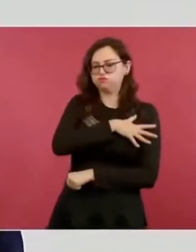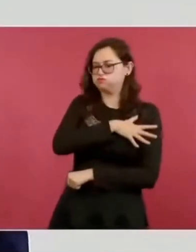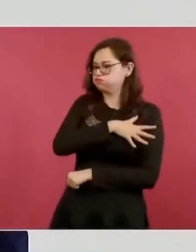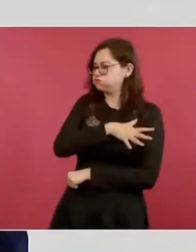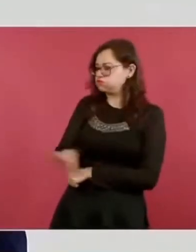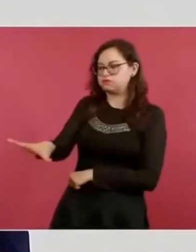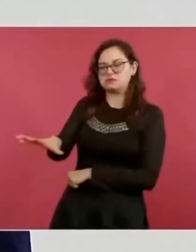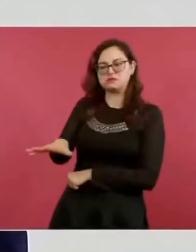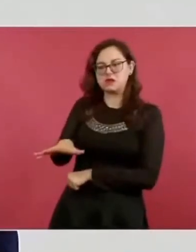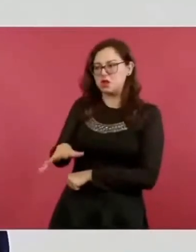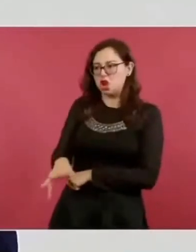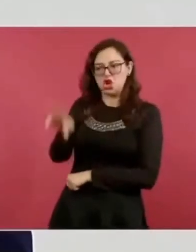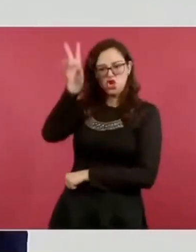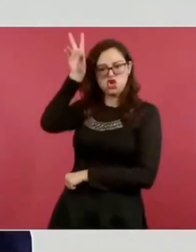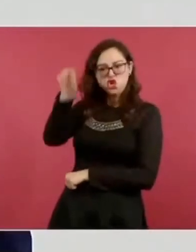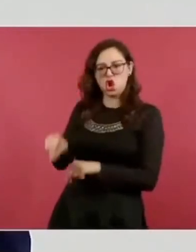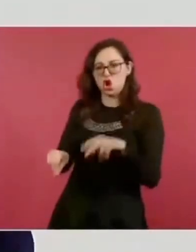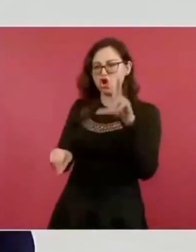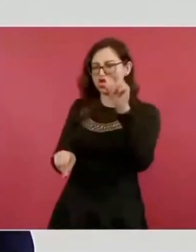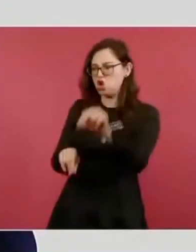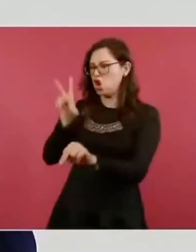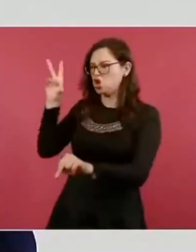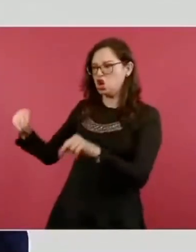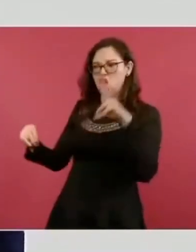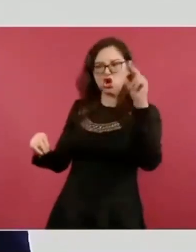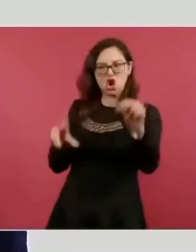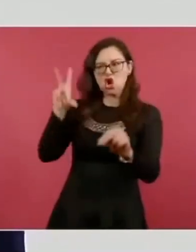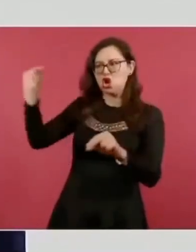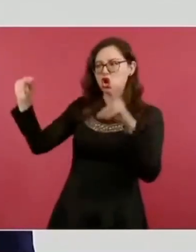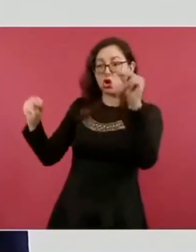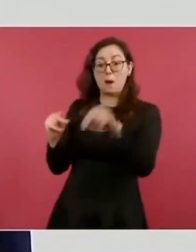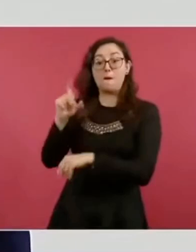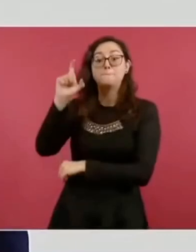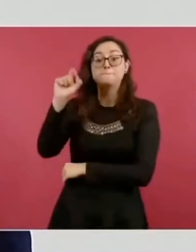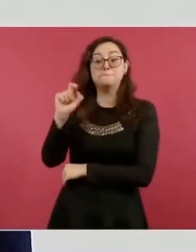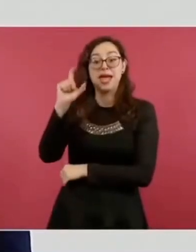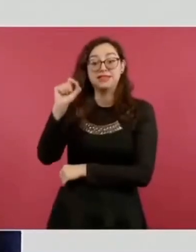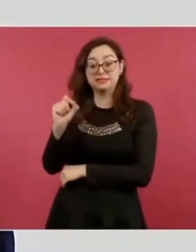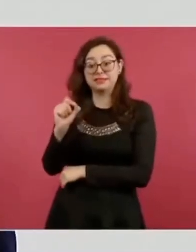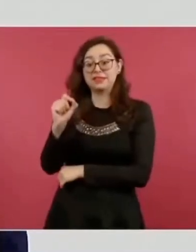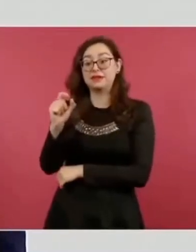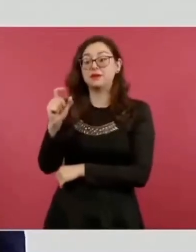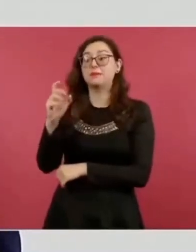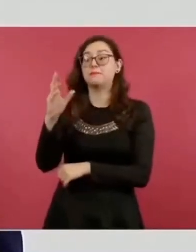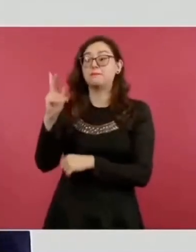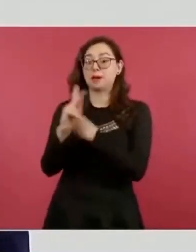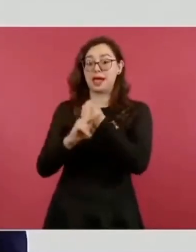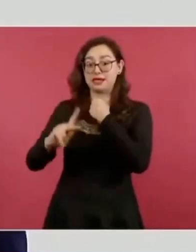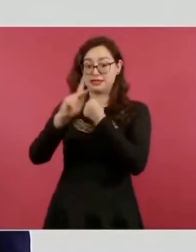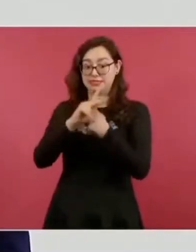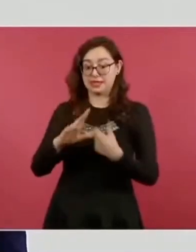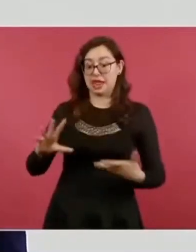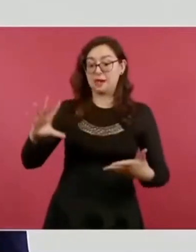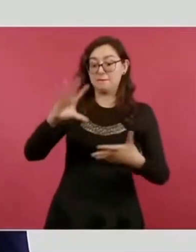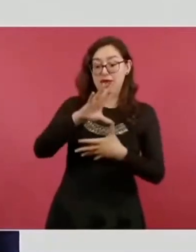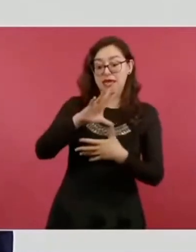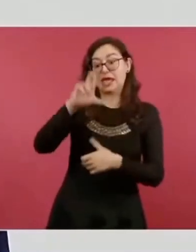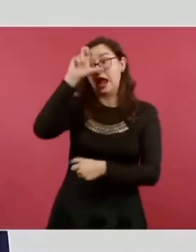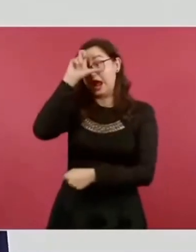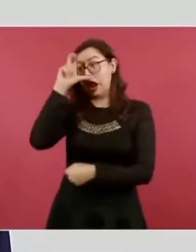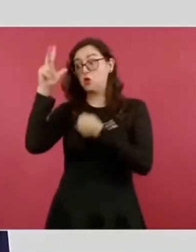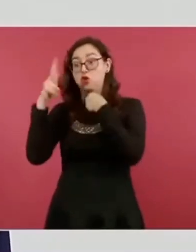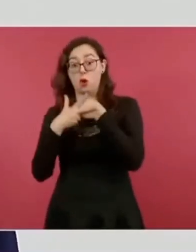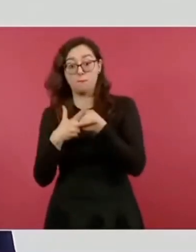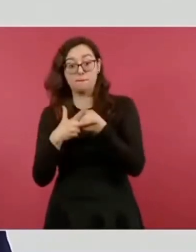sumamente vergonzoso abarcó 20 países de América, 9 países de Europa, la misma Unión Europea y